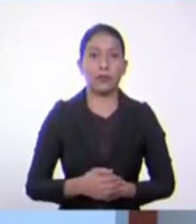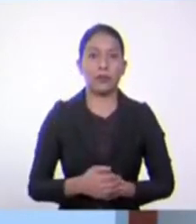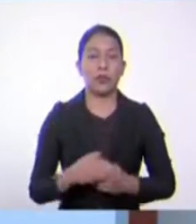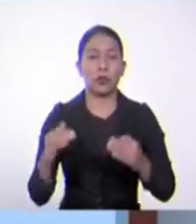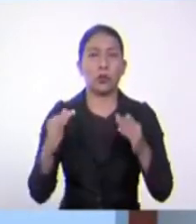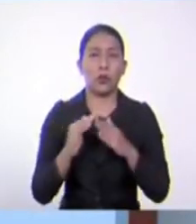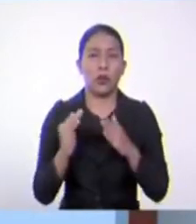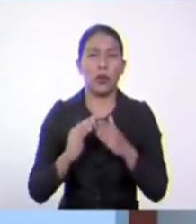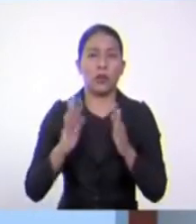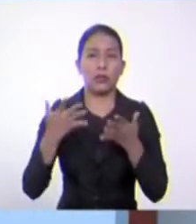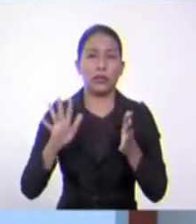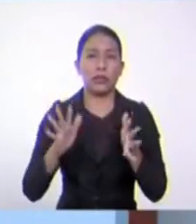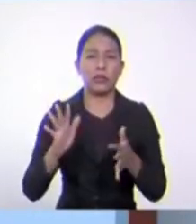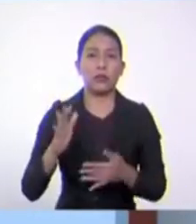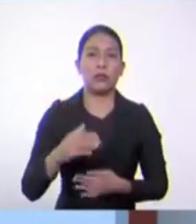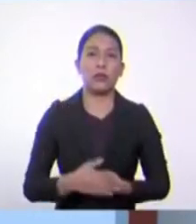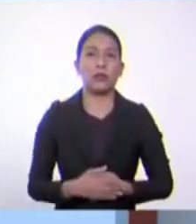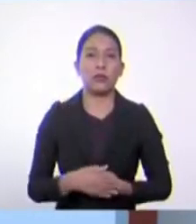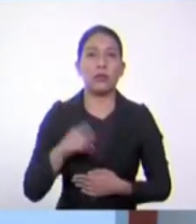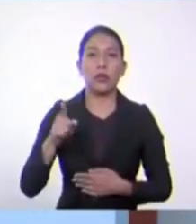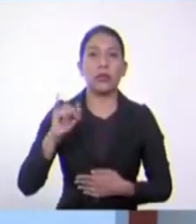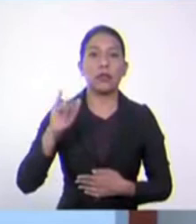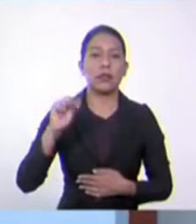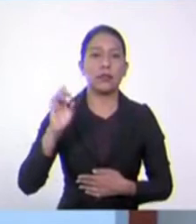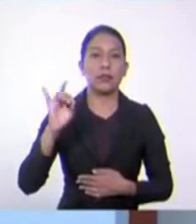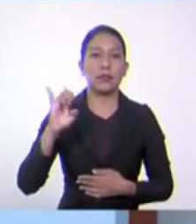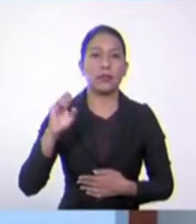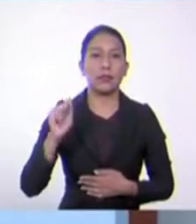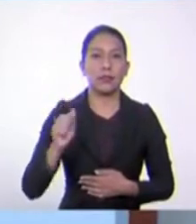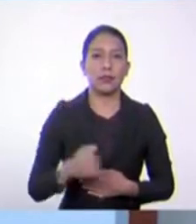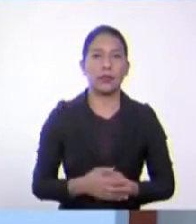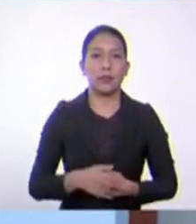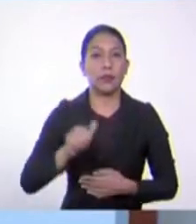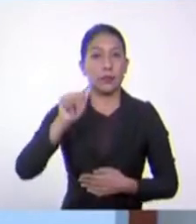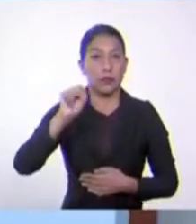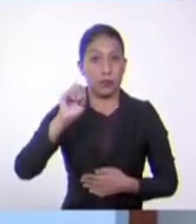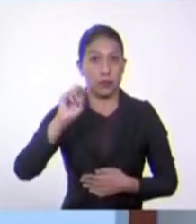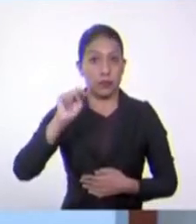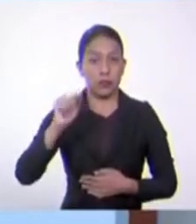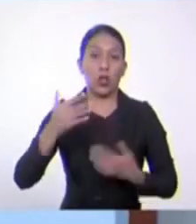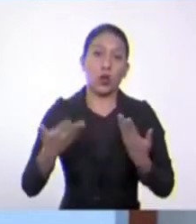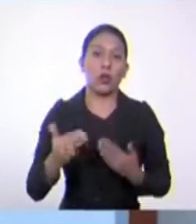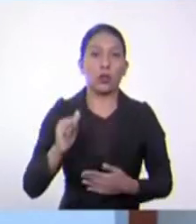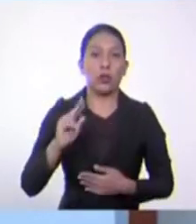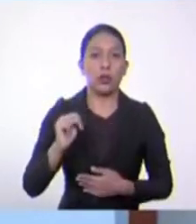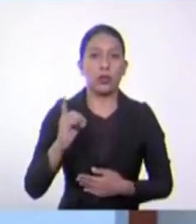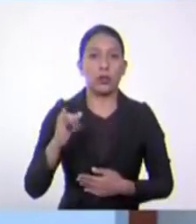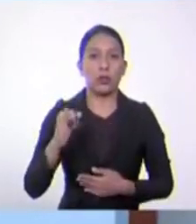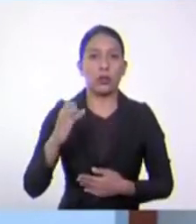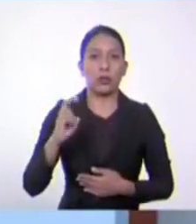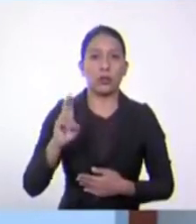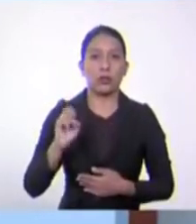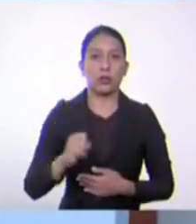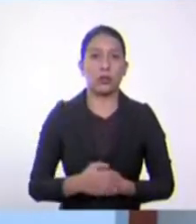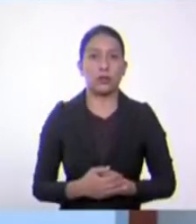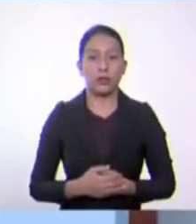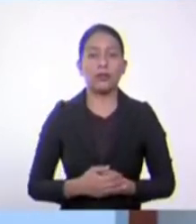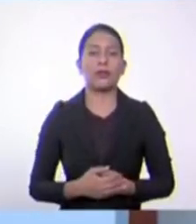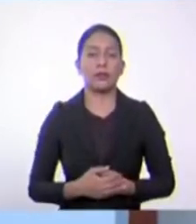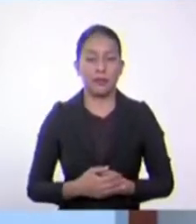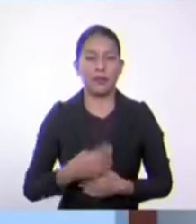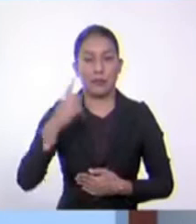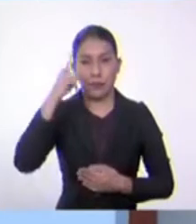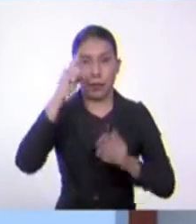pareciera que da a indicar que viene de la India? ¿Anona o Indicus? Pues por